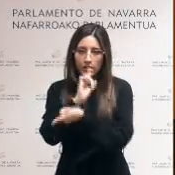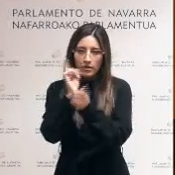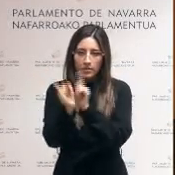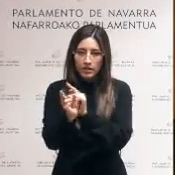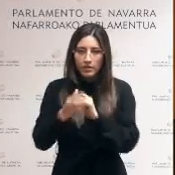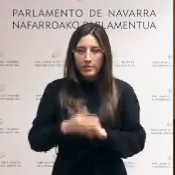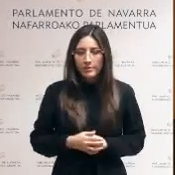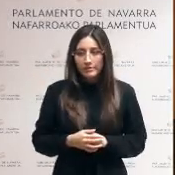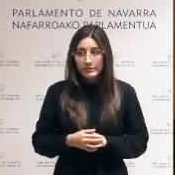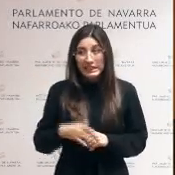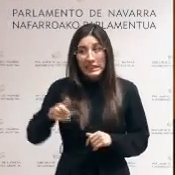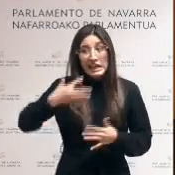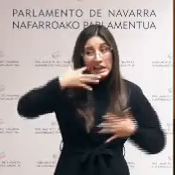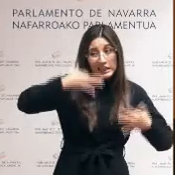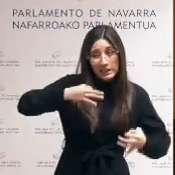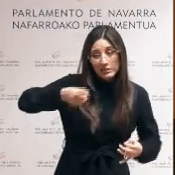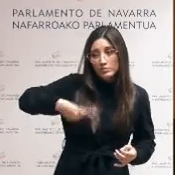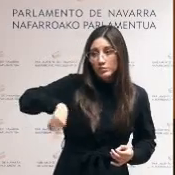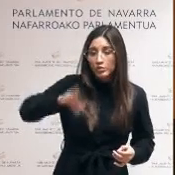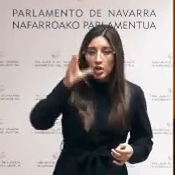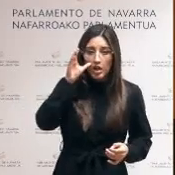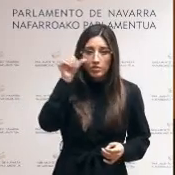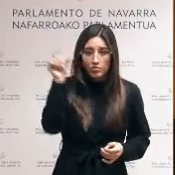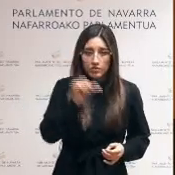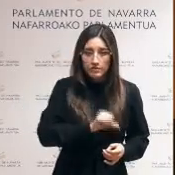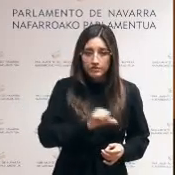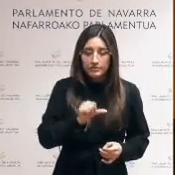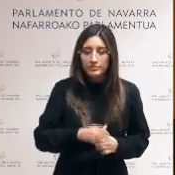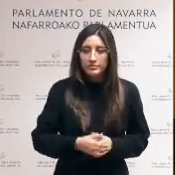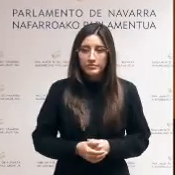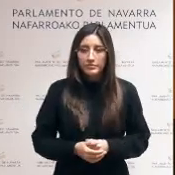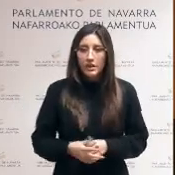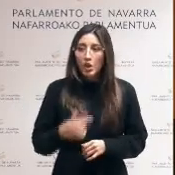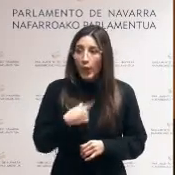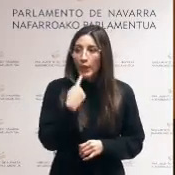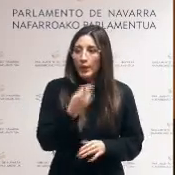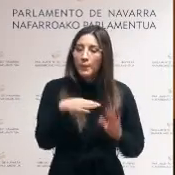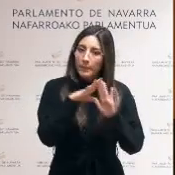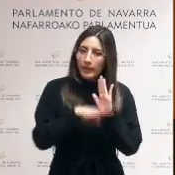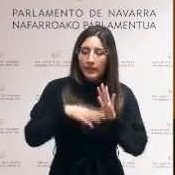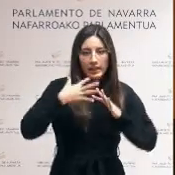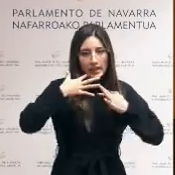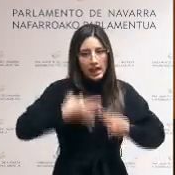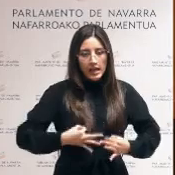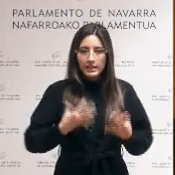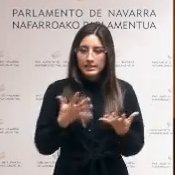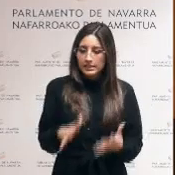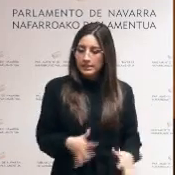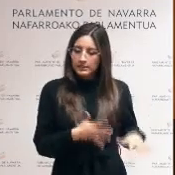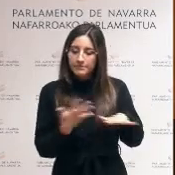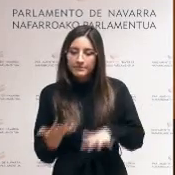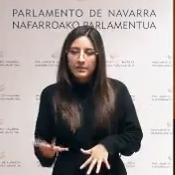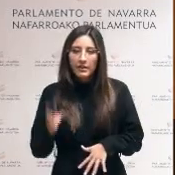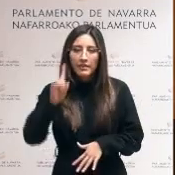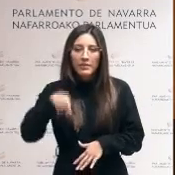lo que es la realidad. Como digo, con medidas reales, prácticas desde el medio rural y con una propuesta